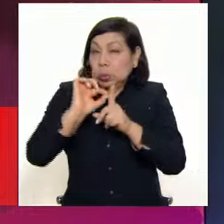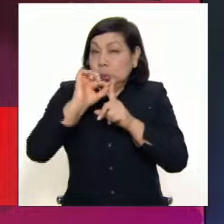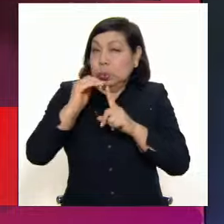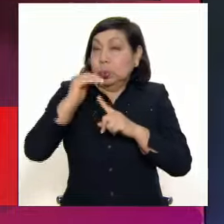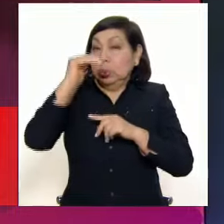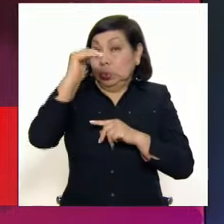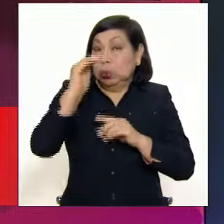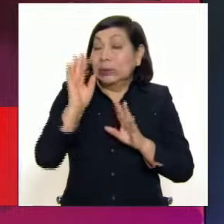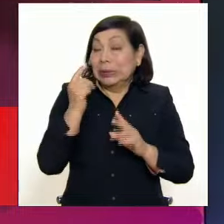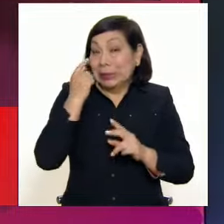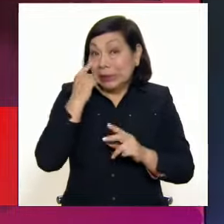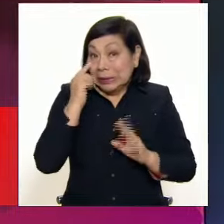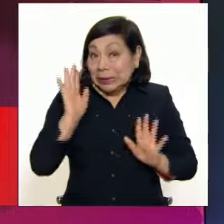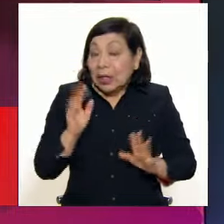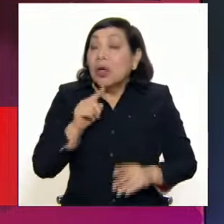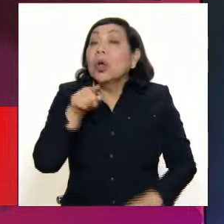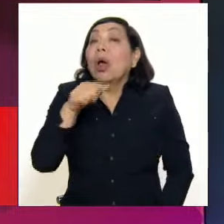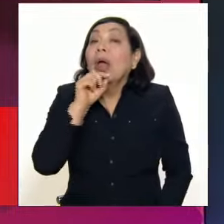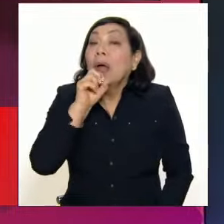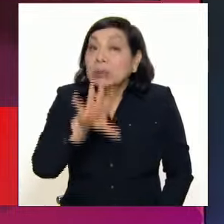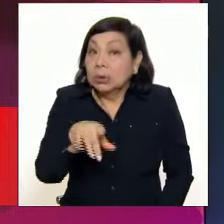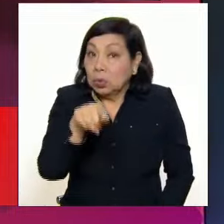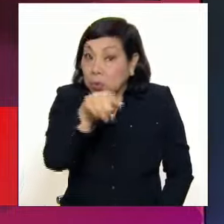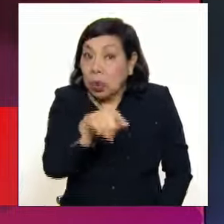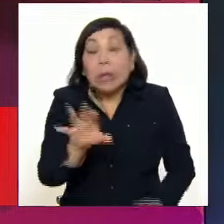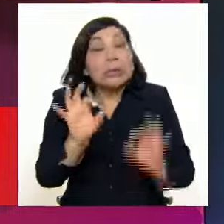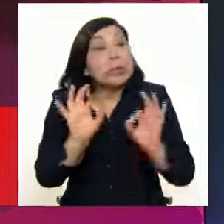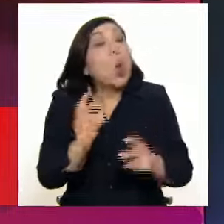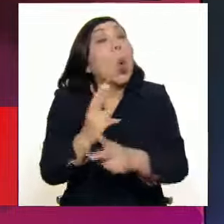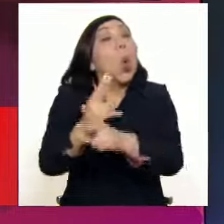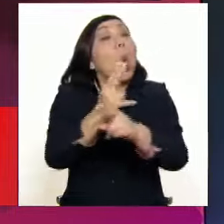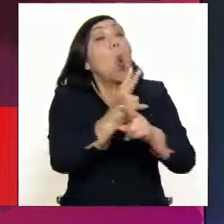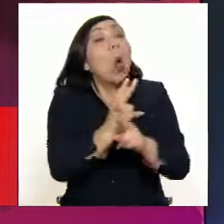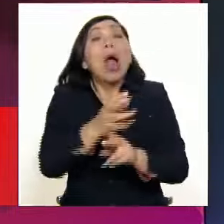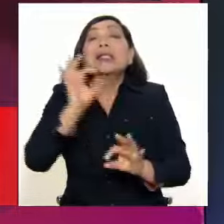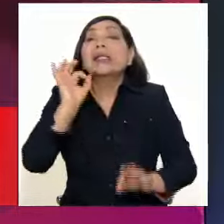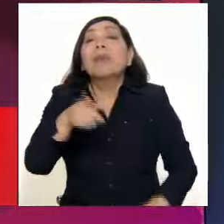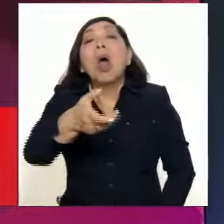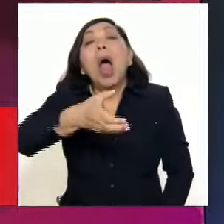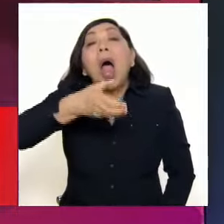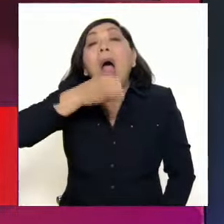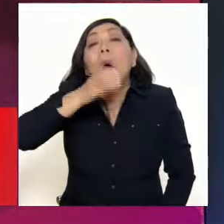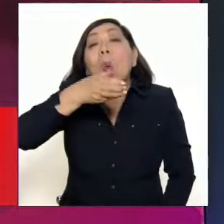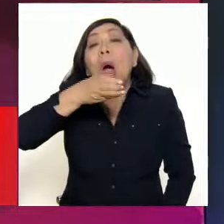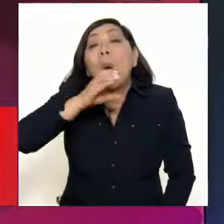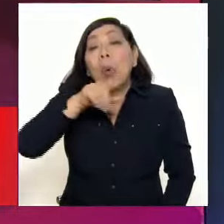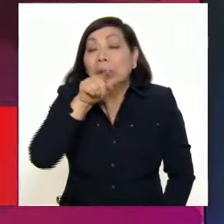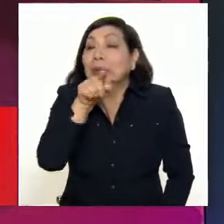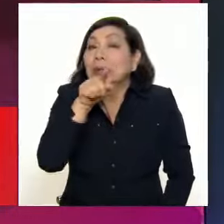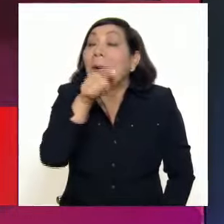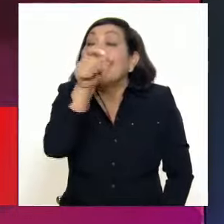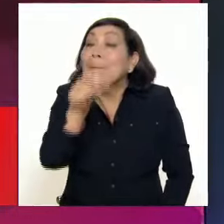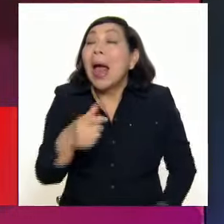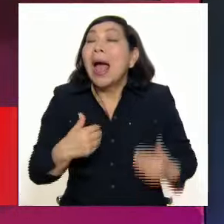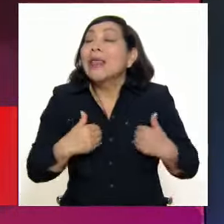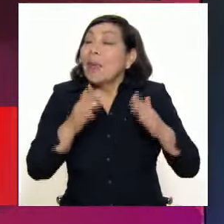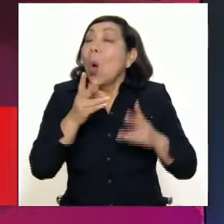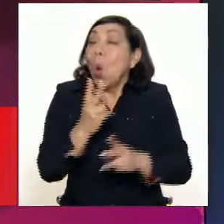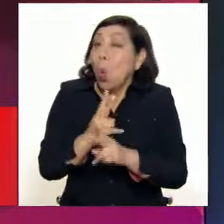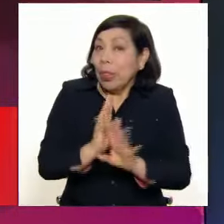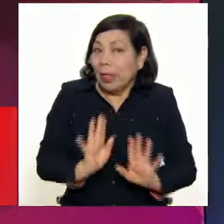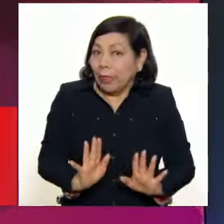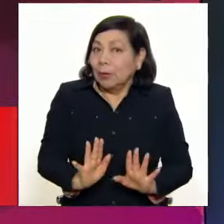zona norte. Como recomendación, recuerda siempre mantenerte hidratado y también pues mantén hidratado a las personas más